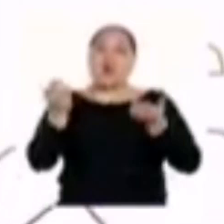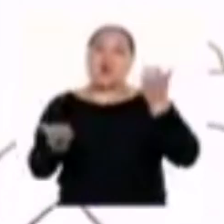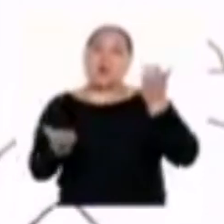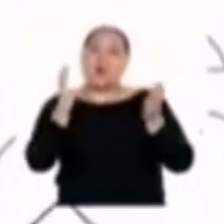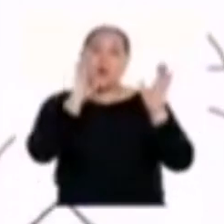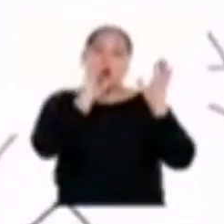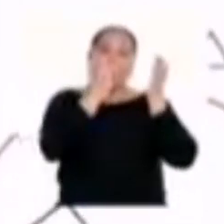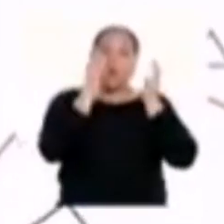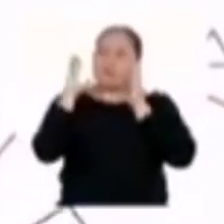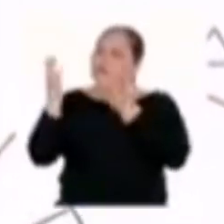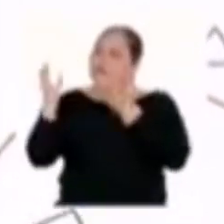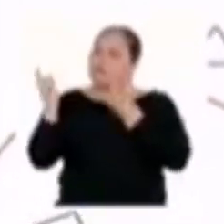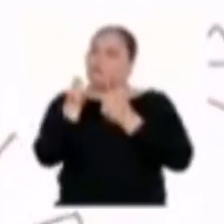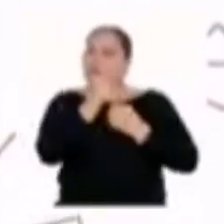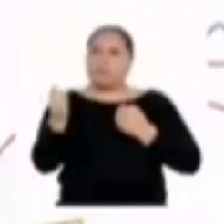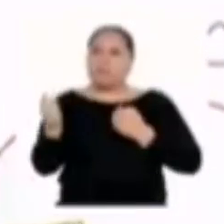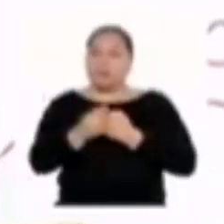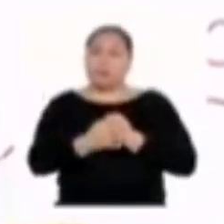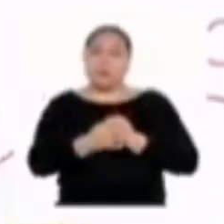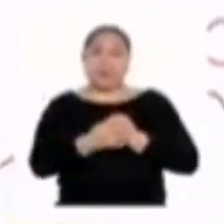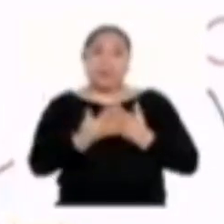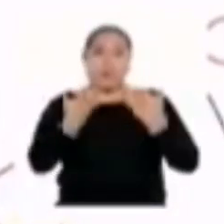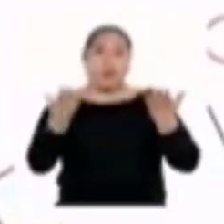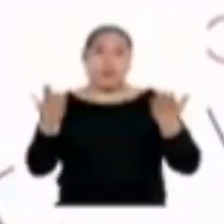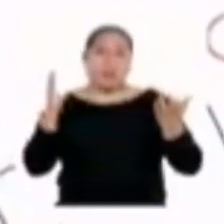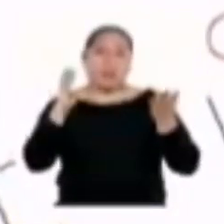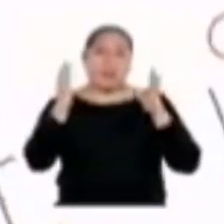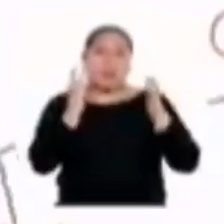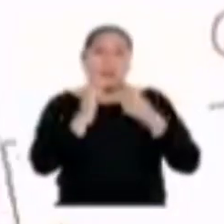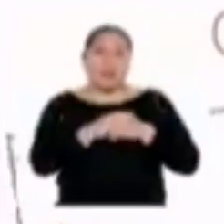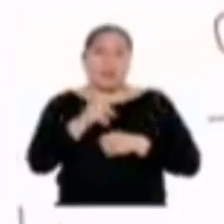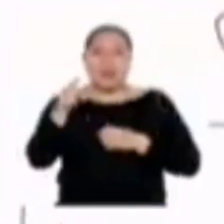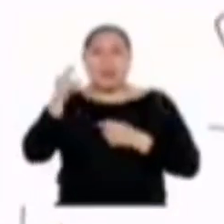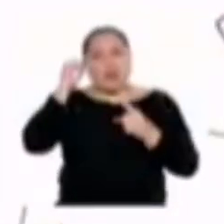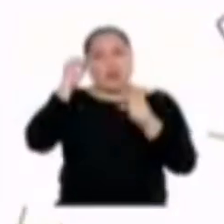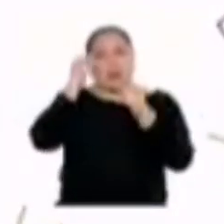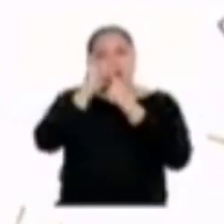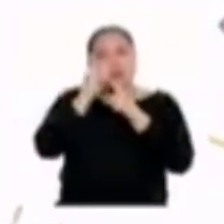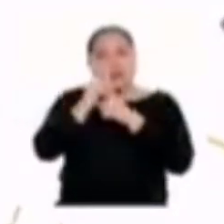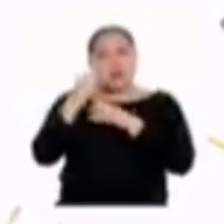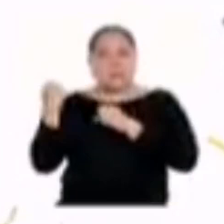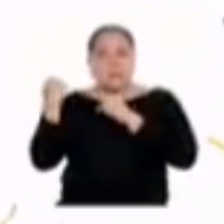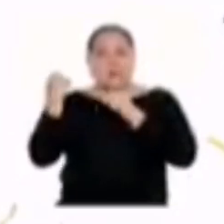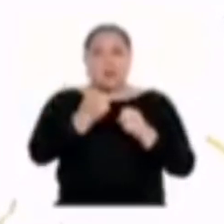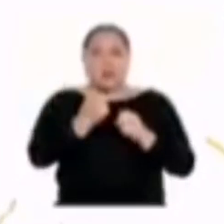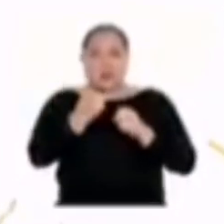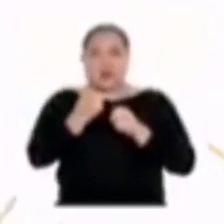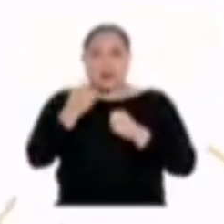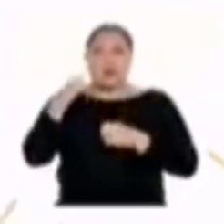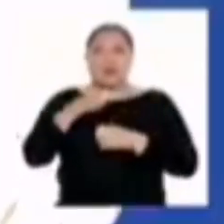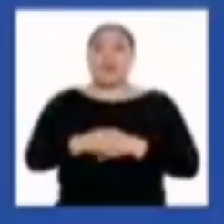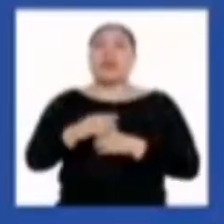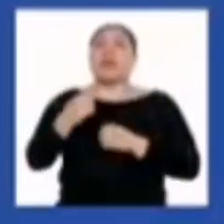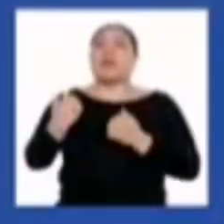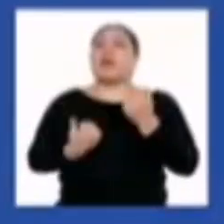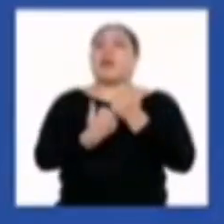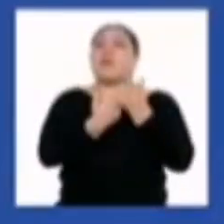tratado con una situación o hecho semejante, con el fin de reforzar las ideas ya